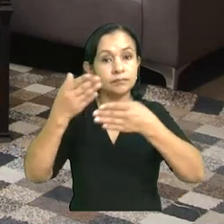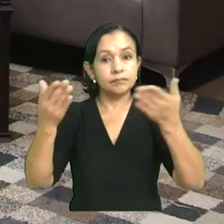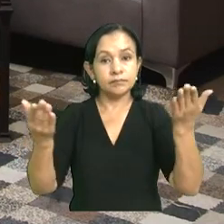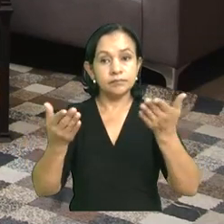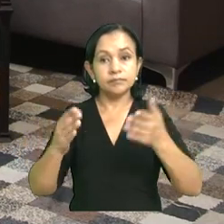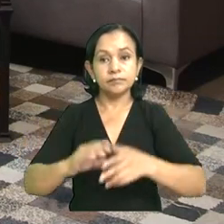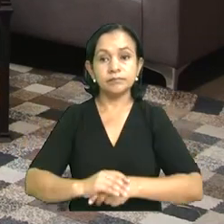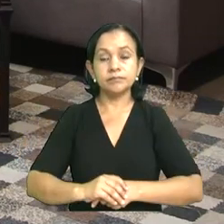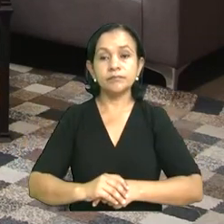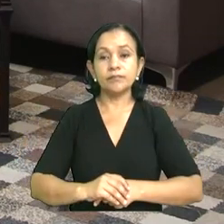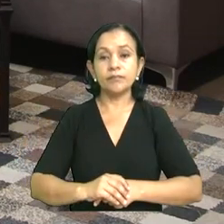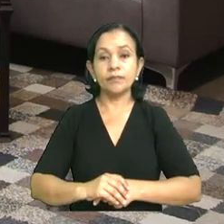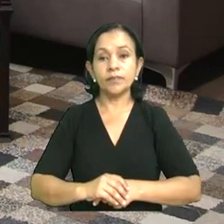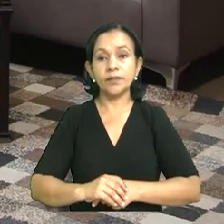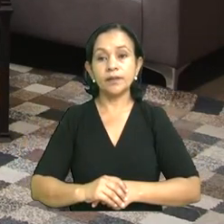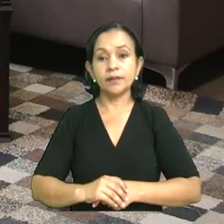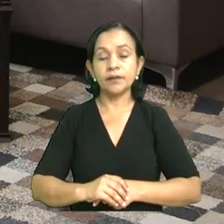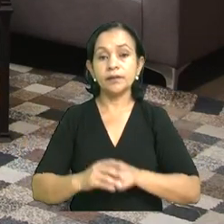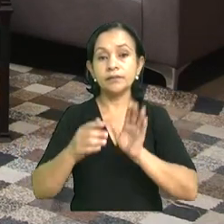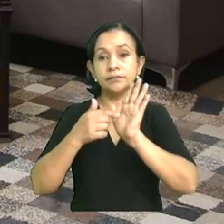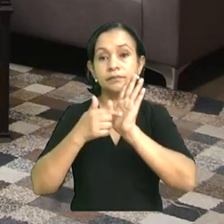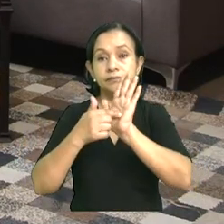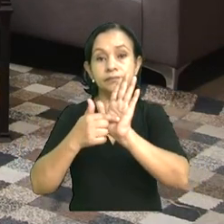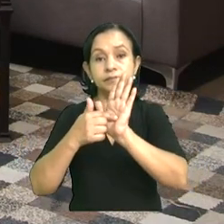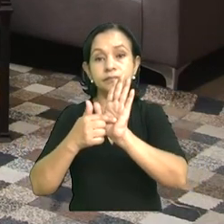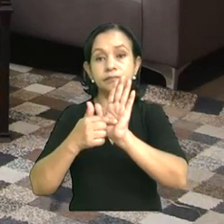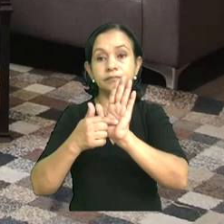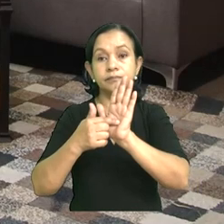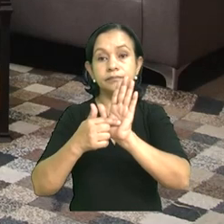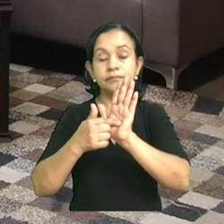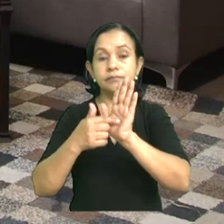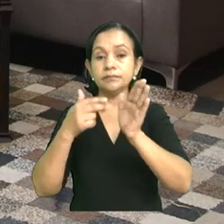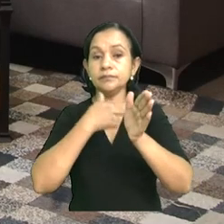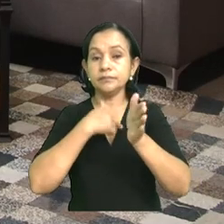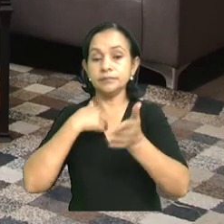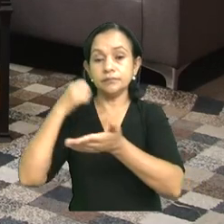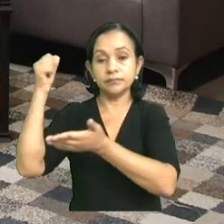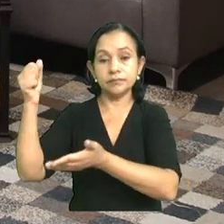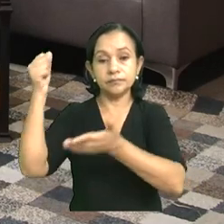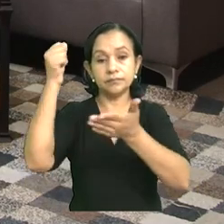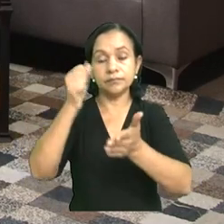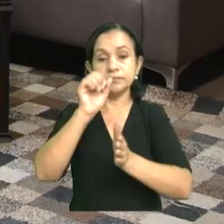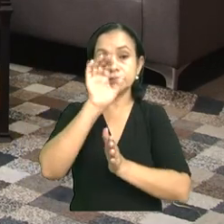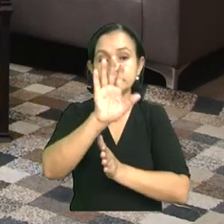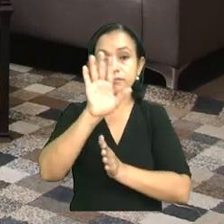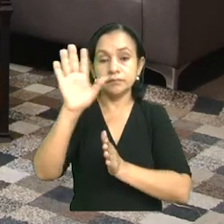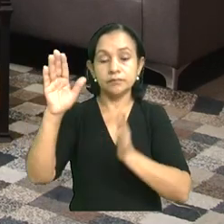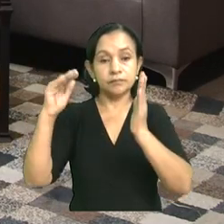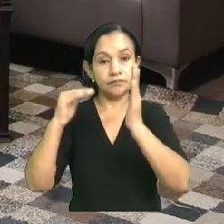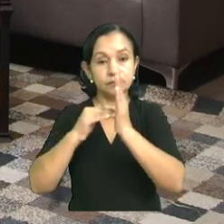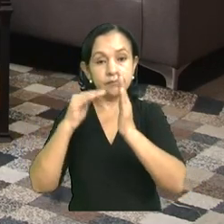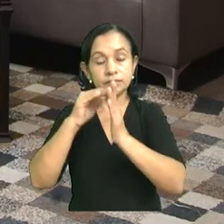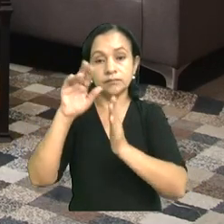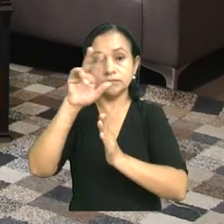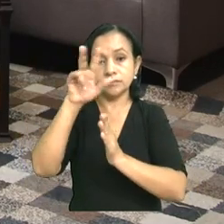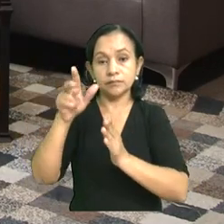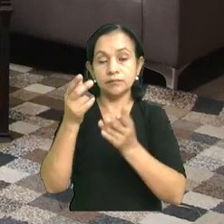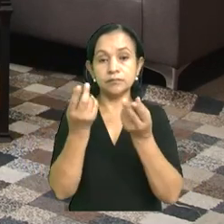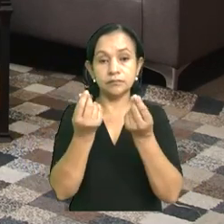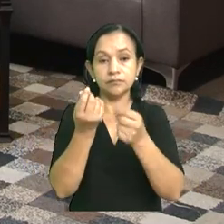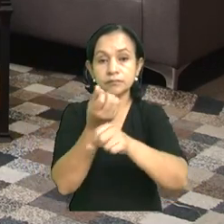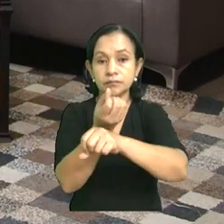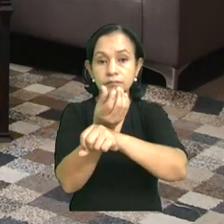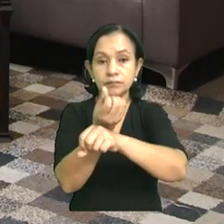¿no? Así es. Por ejemplo, ahorita se está invirtiendo 55 millones de Córdoba. Los gobiernos